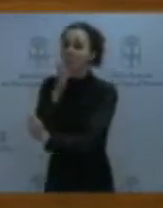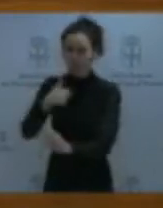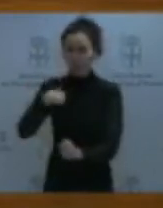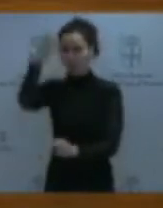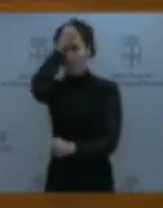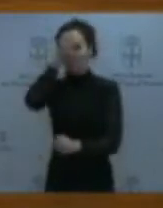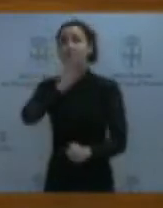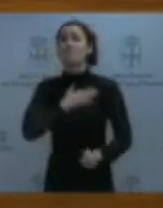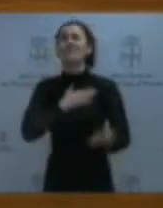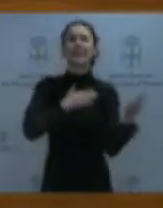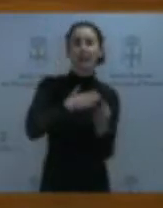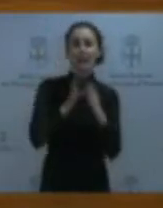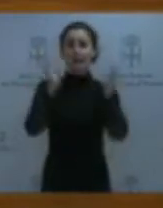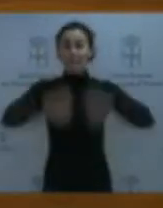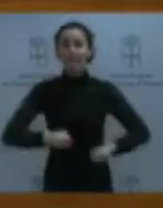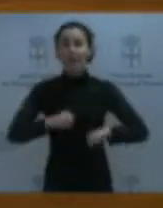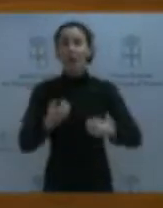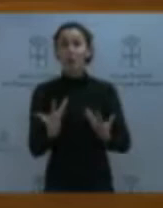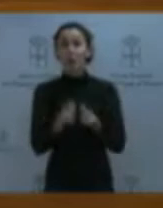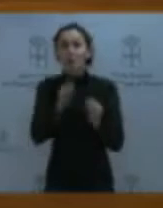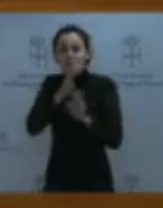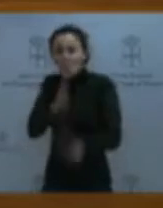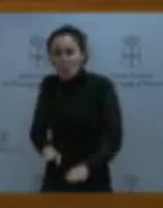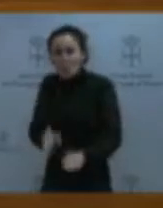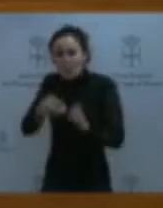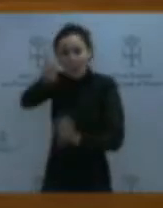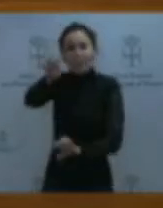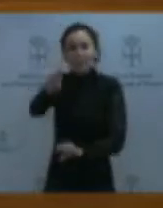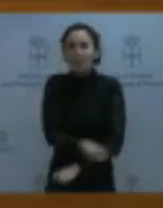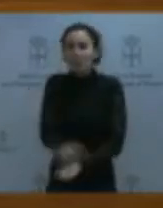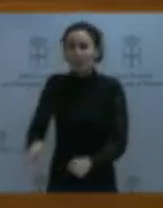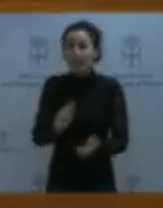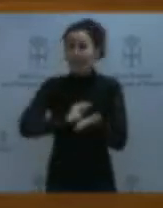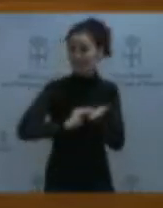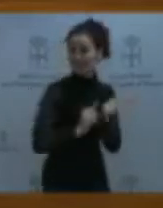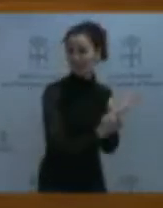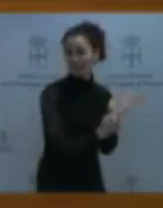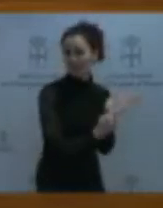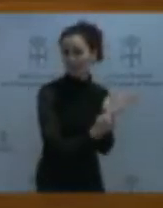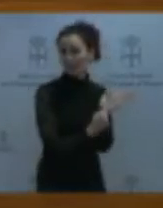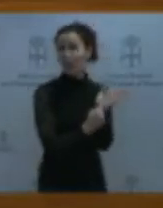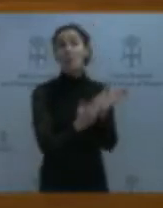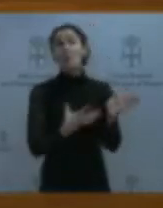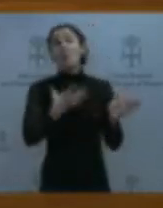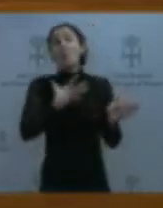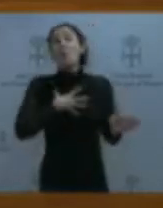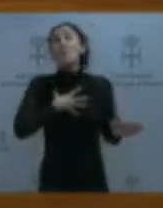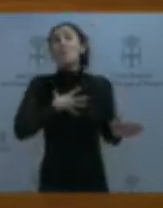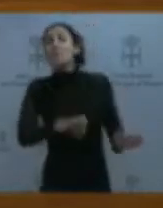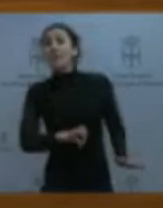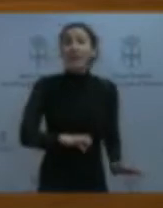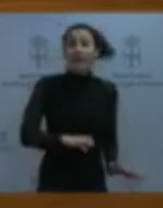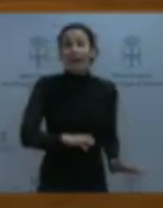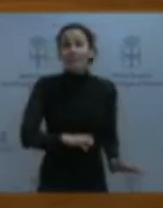se podía pactar con los nacionalistas. Lo dijo usted y está escrito. ¿Y ahora qué dice? ¿Se podía o no se podía? ¿Se podía pactar